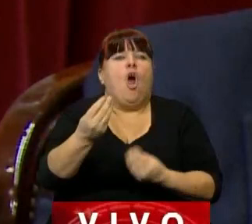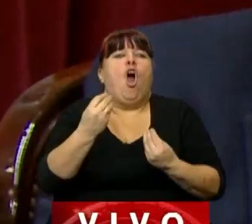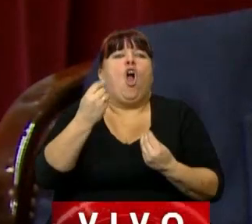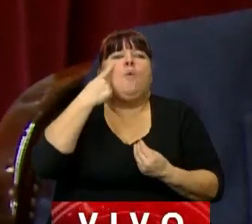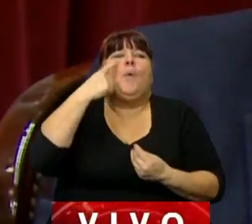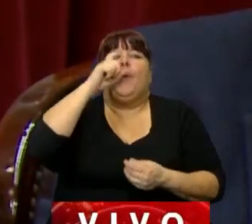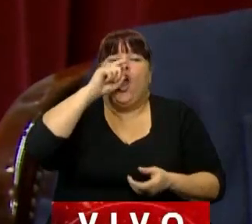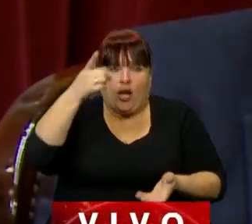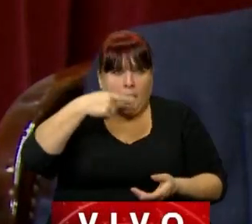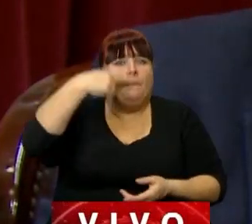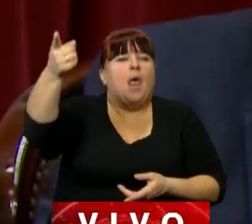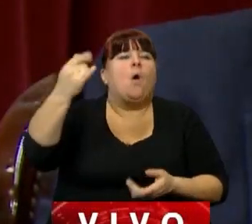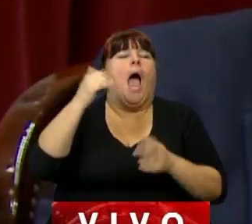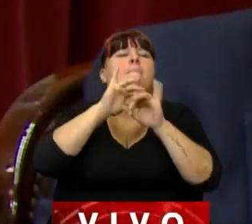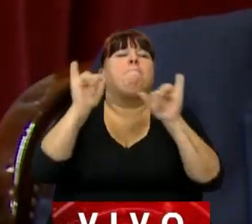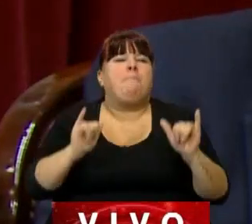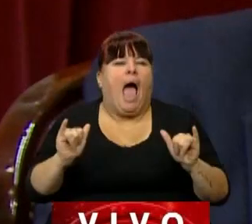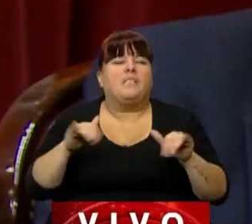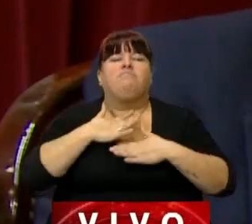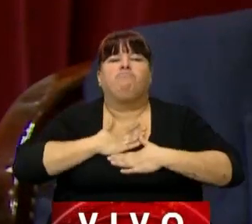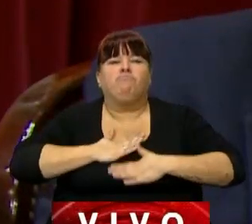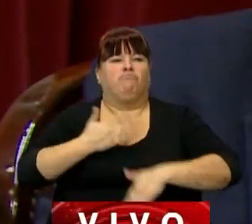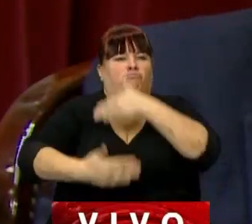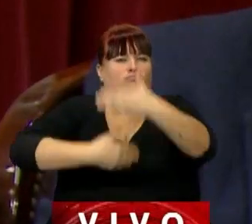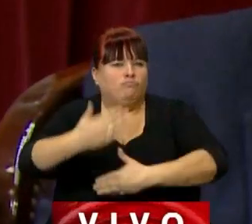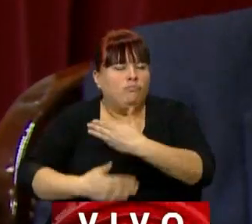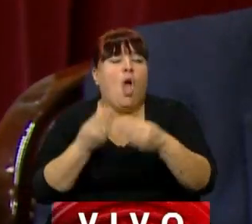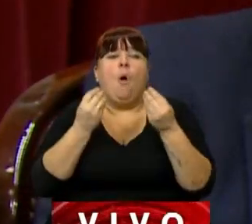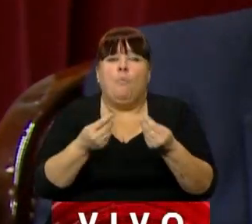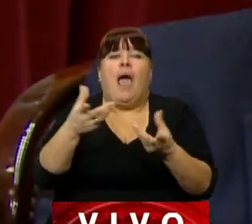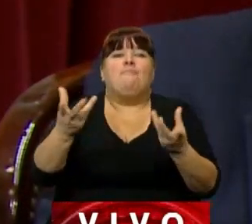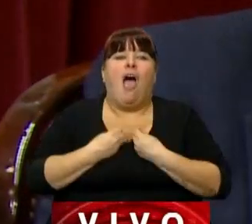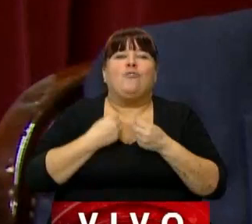vivimos en Corrientes, en paz, armonía, en progreso, porque